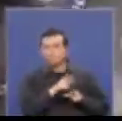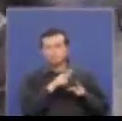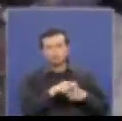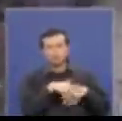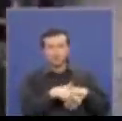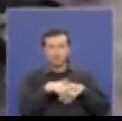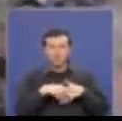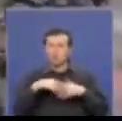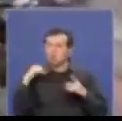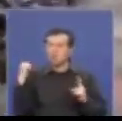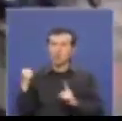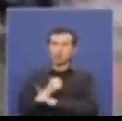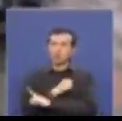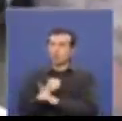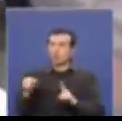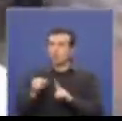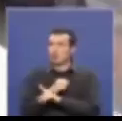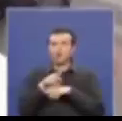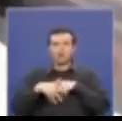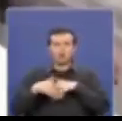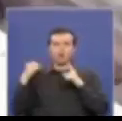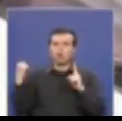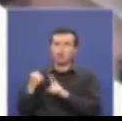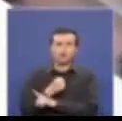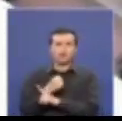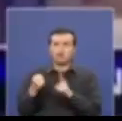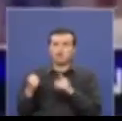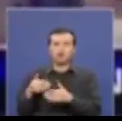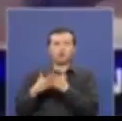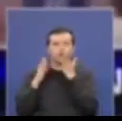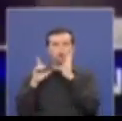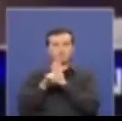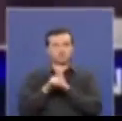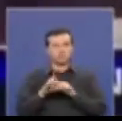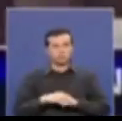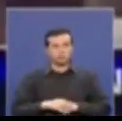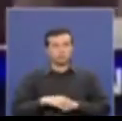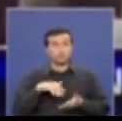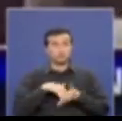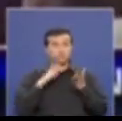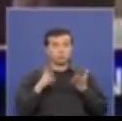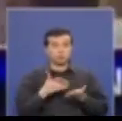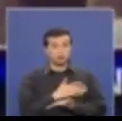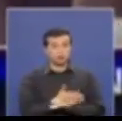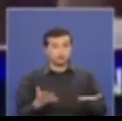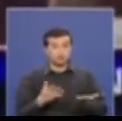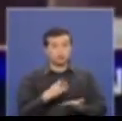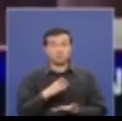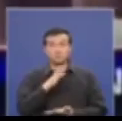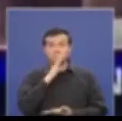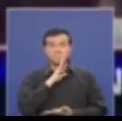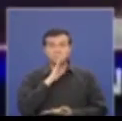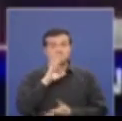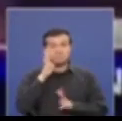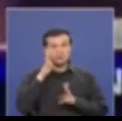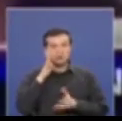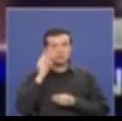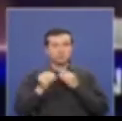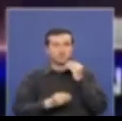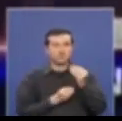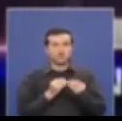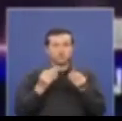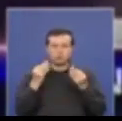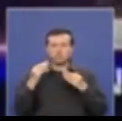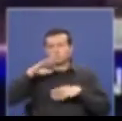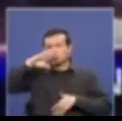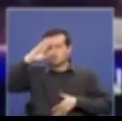siempre, que hasta realizaban marchas violentas para oponerse. Los universitarios no resistieron la oportunidad y sobre el